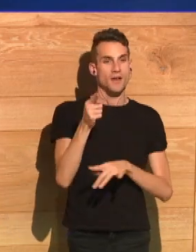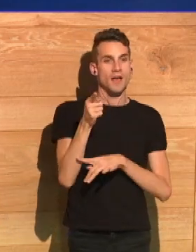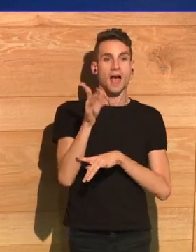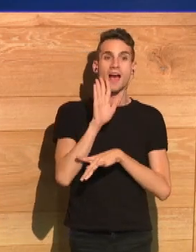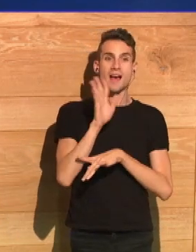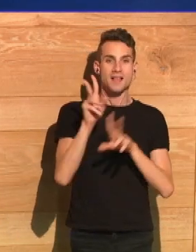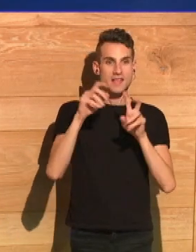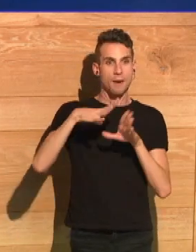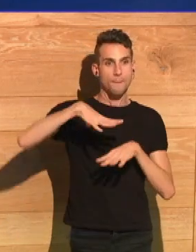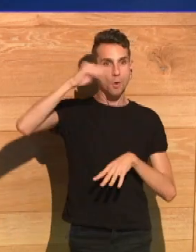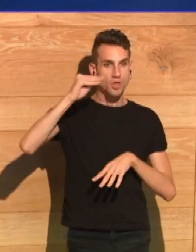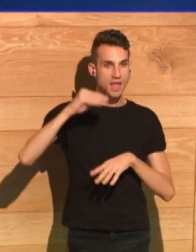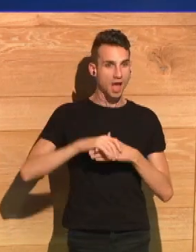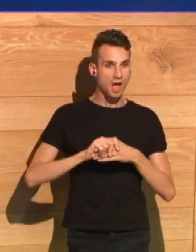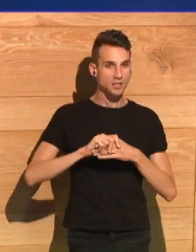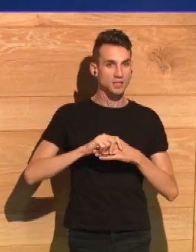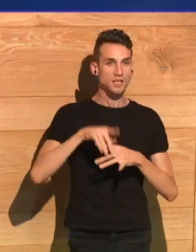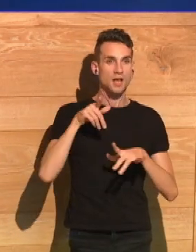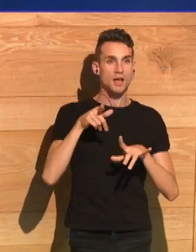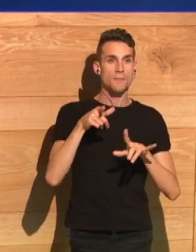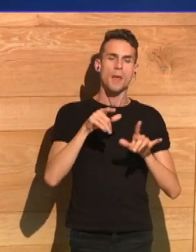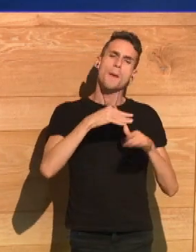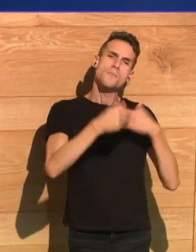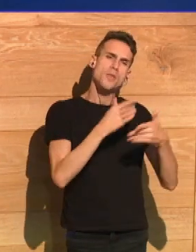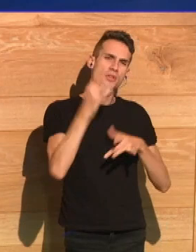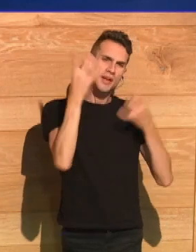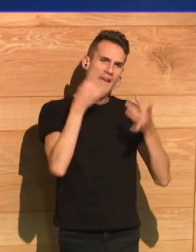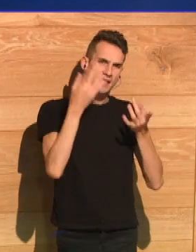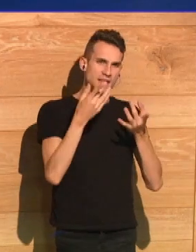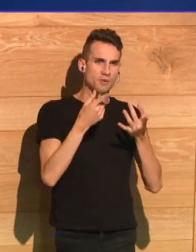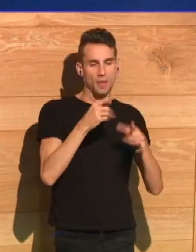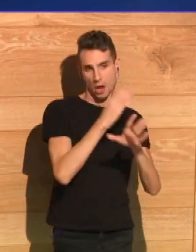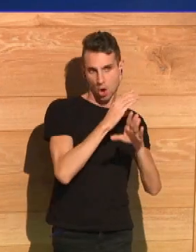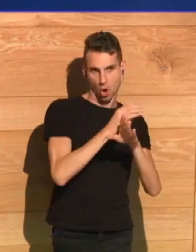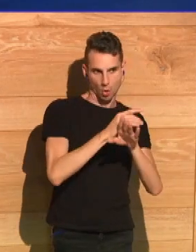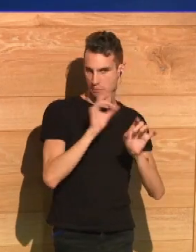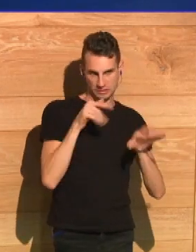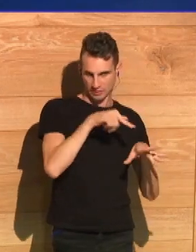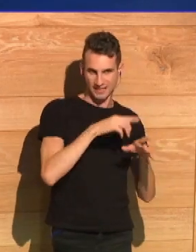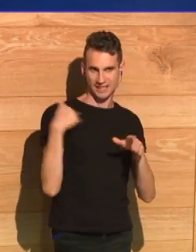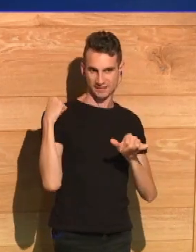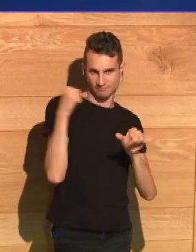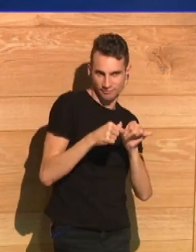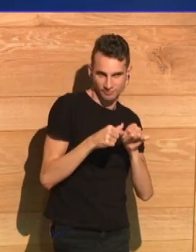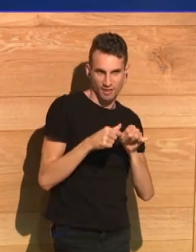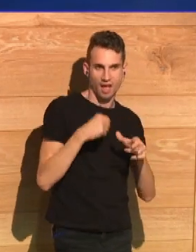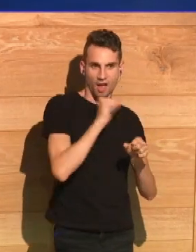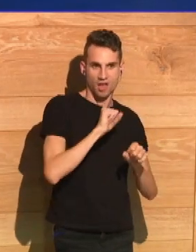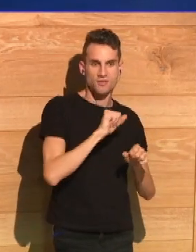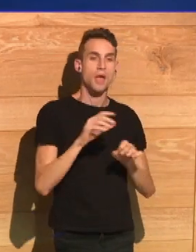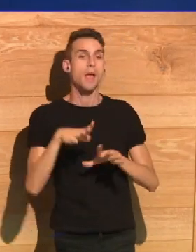montaña, ¿en qué se parece el proceso creativo de sacar un cómic como este, que te ha llevado tantos años, con escalar una